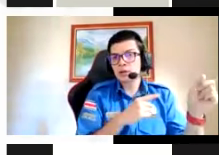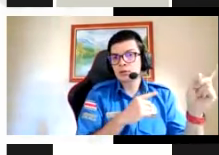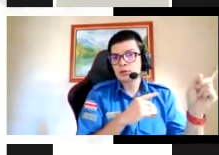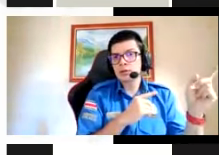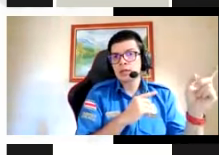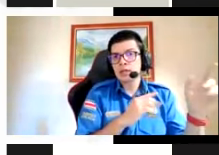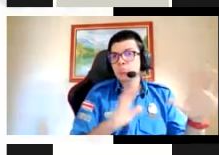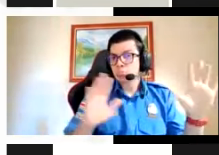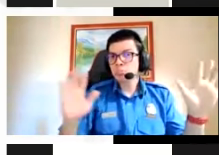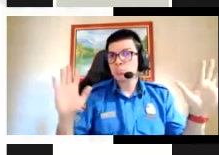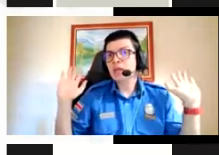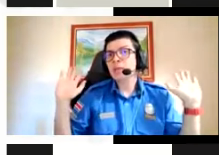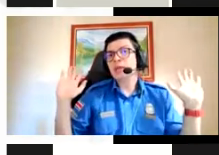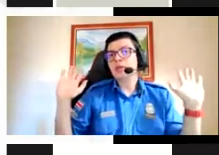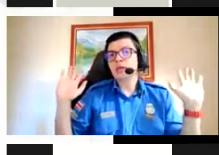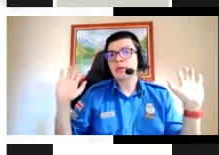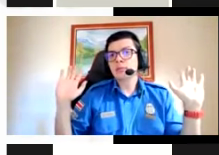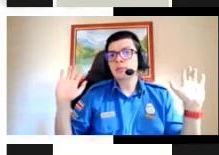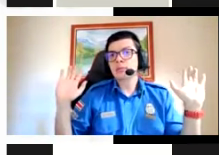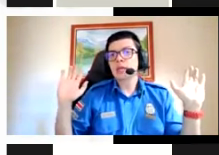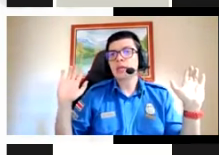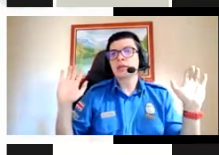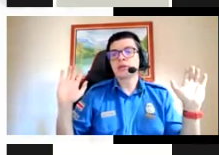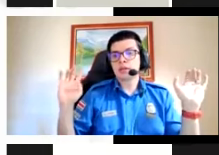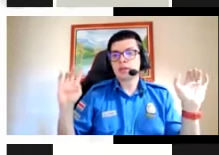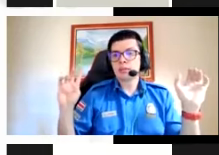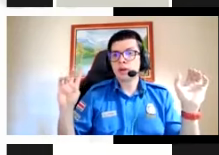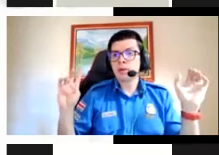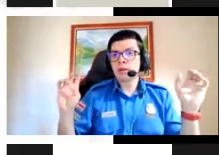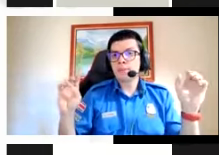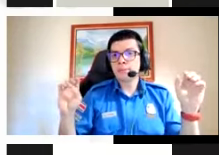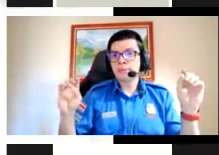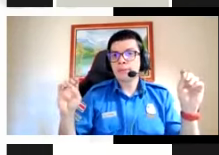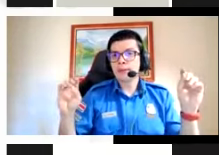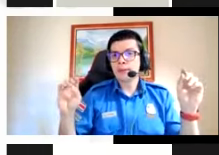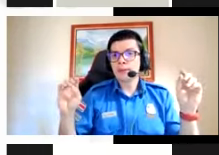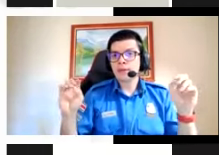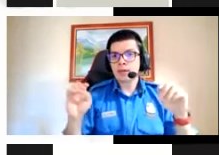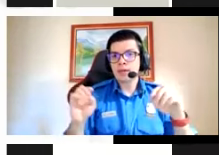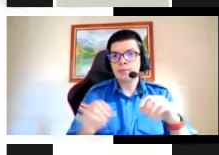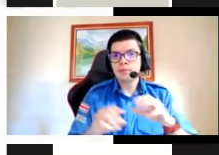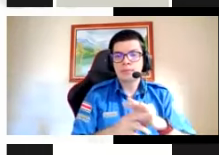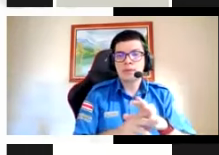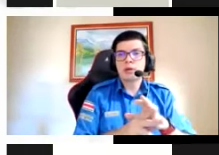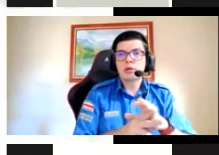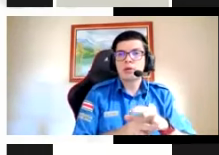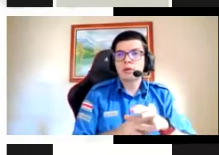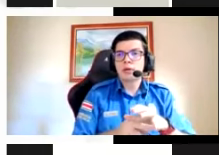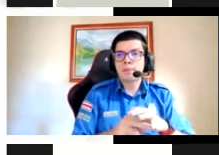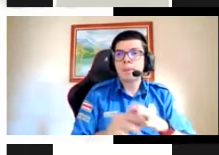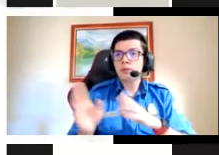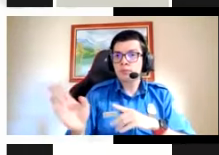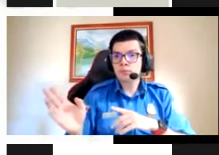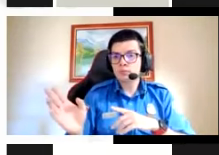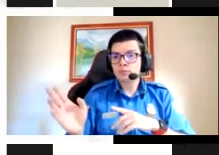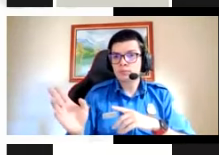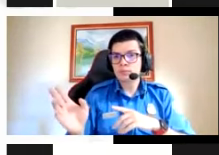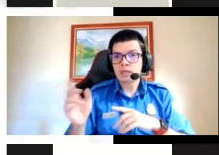exterior. Y en buena teoría, de ahí ya no habría tanto problema. ¿Ok?